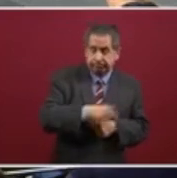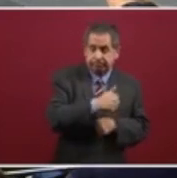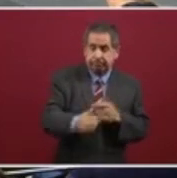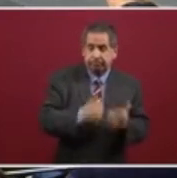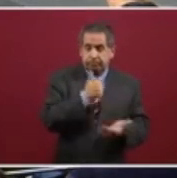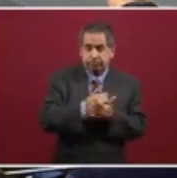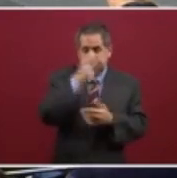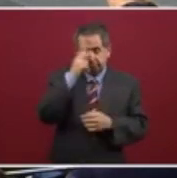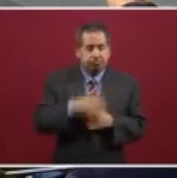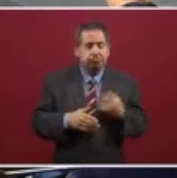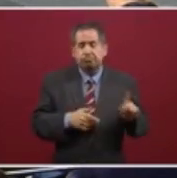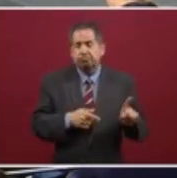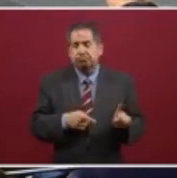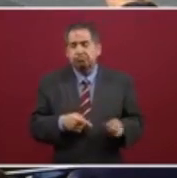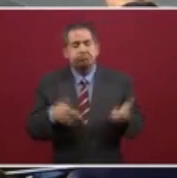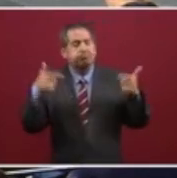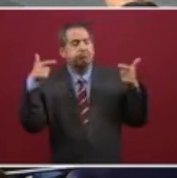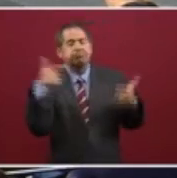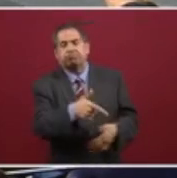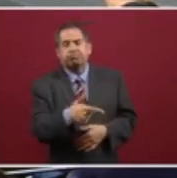y lo asesinan.